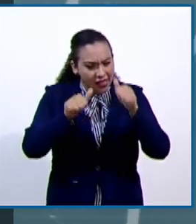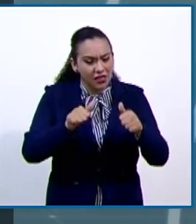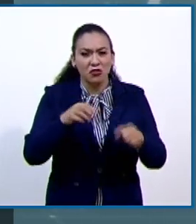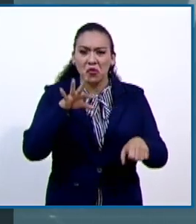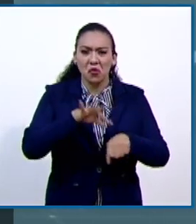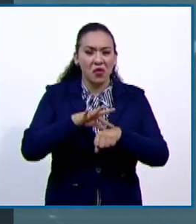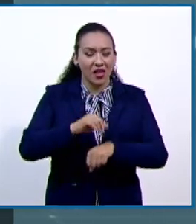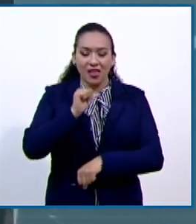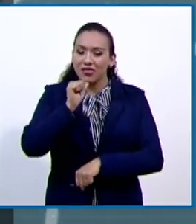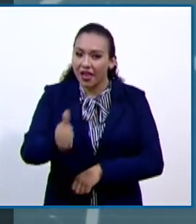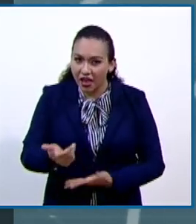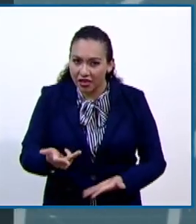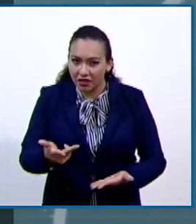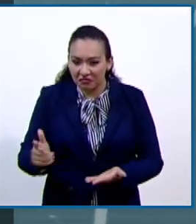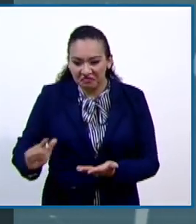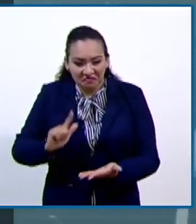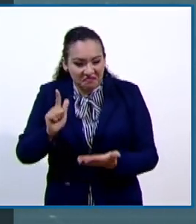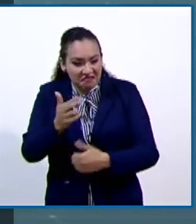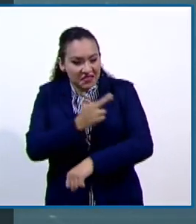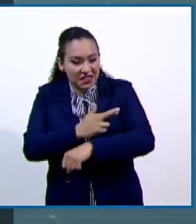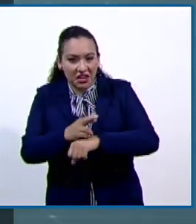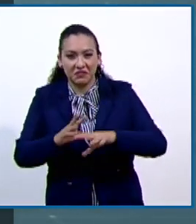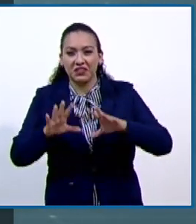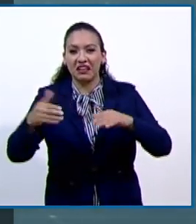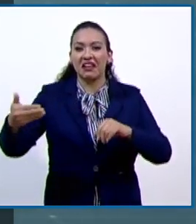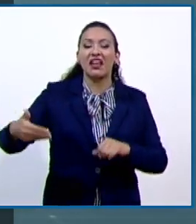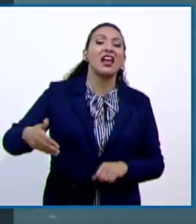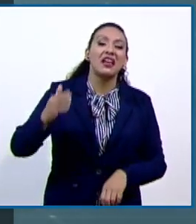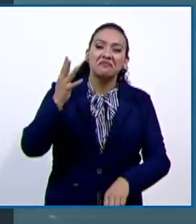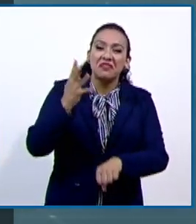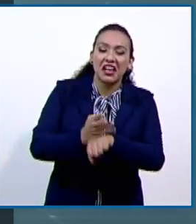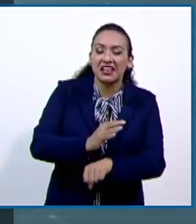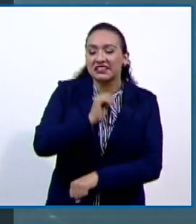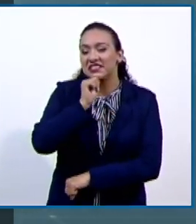oportuna, la impunidad frente a lo sucedido y la falta de